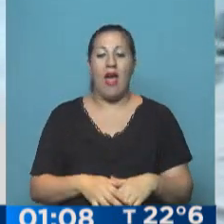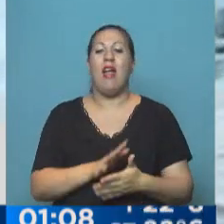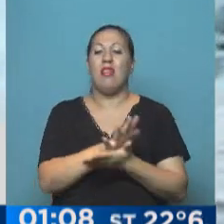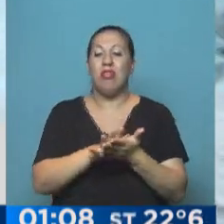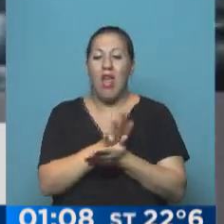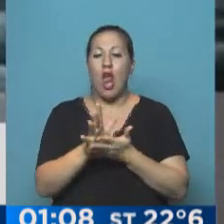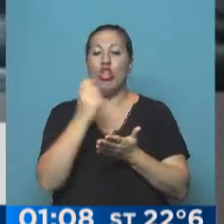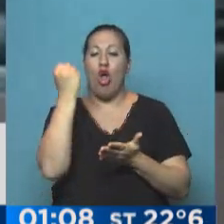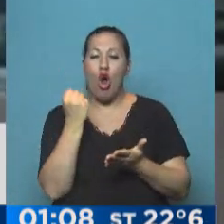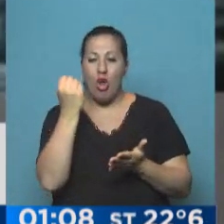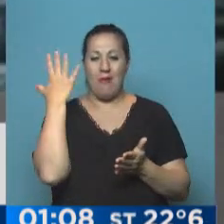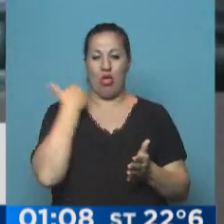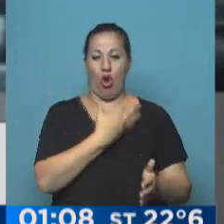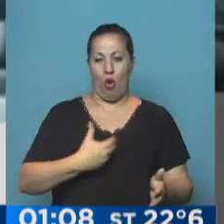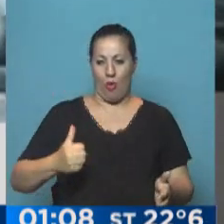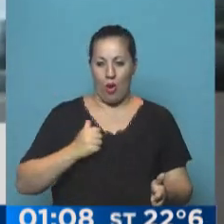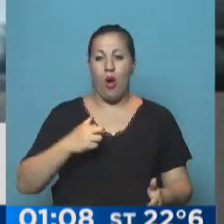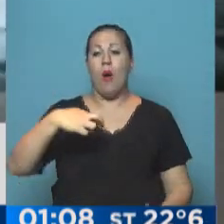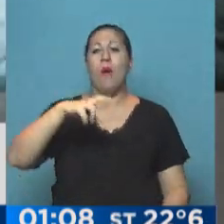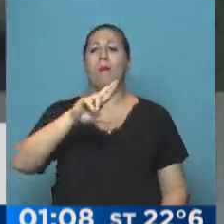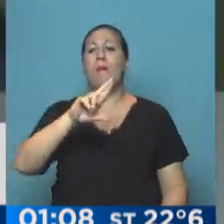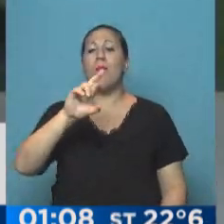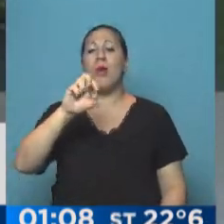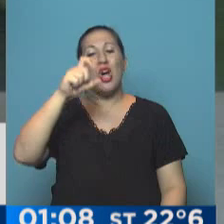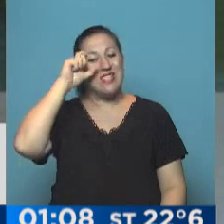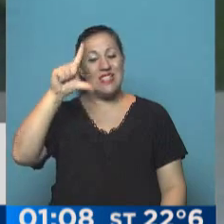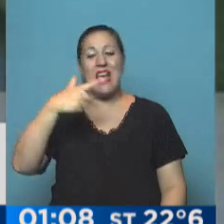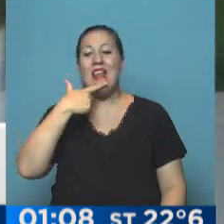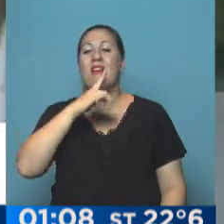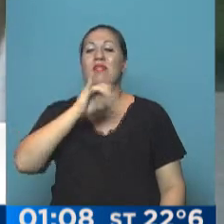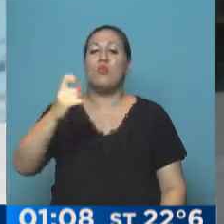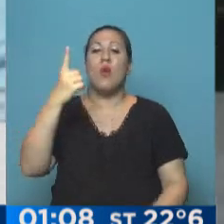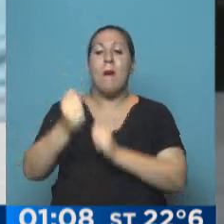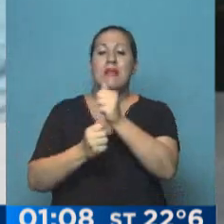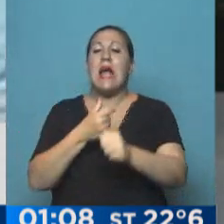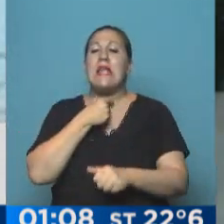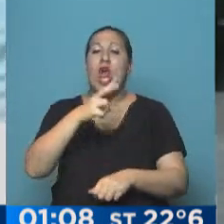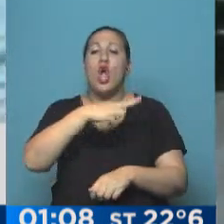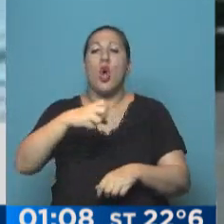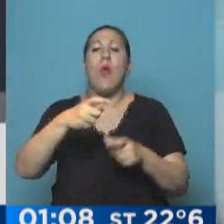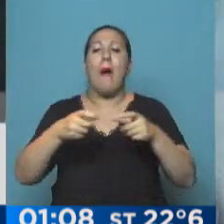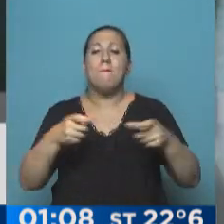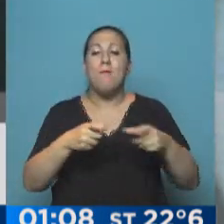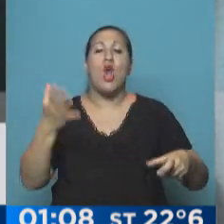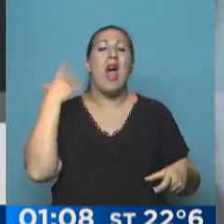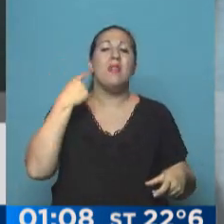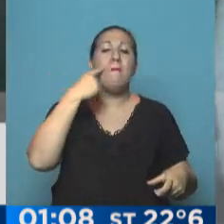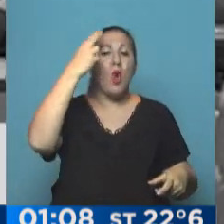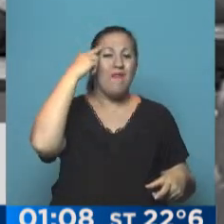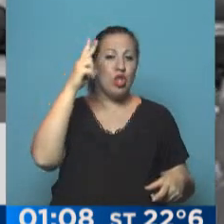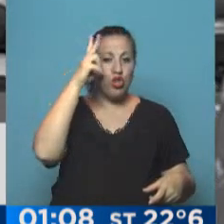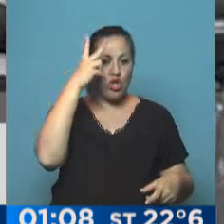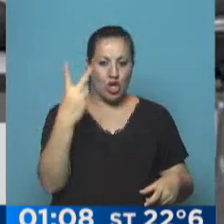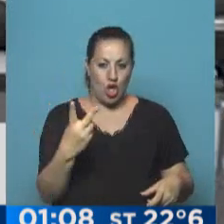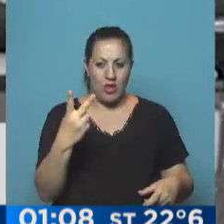la dictadura. La Procelac denunció a una empresa que quiere cobrar bonos adquiridos en 1982.